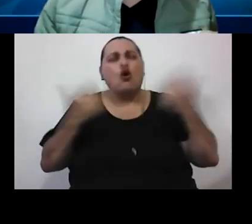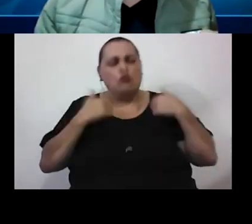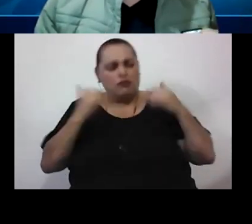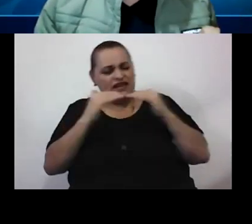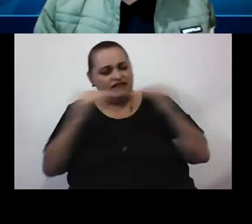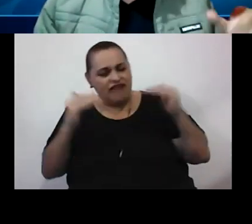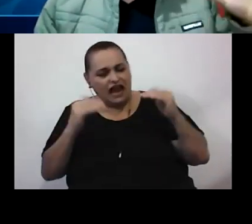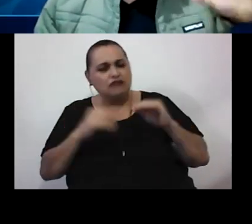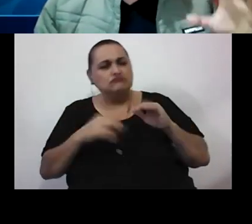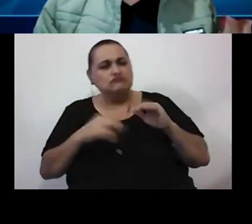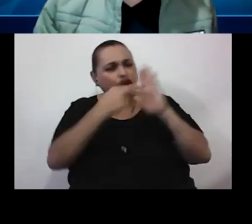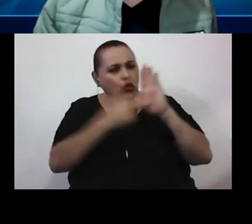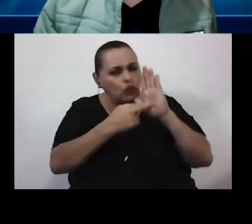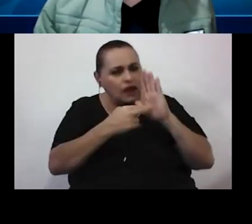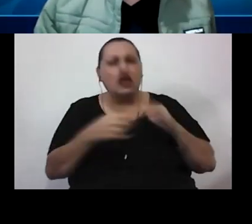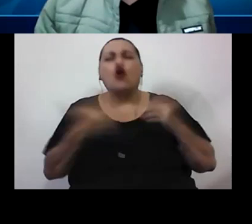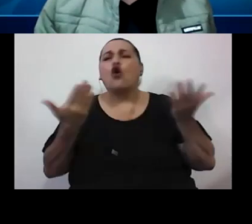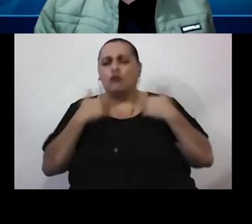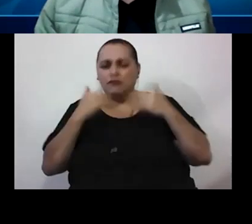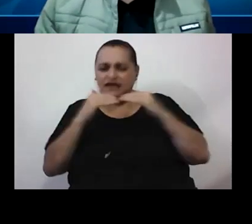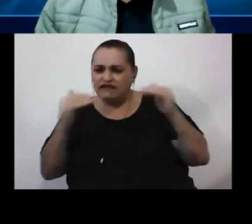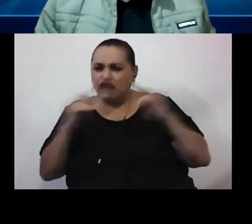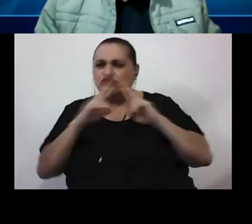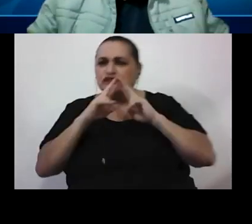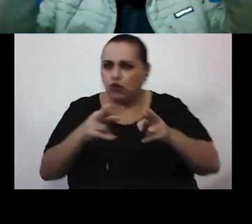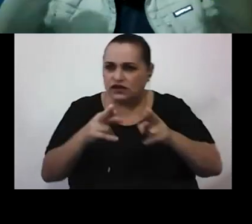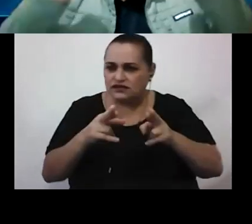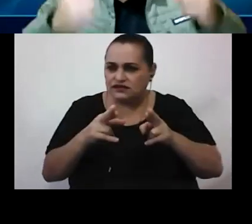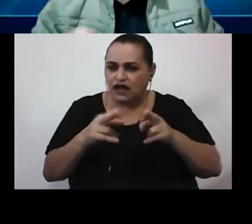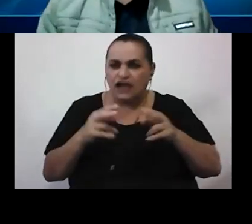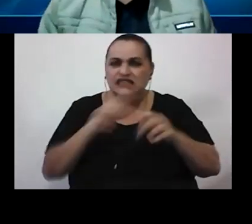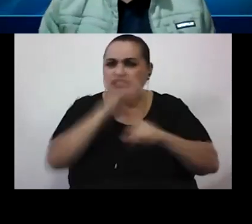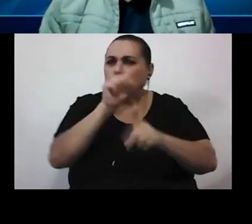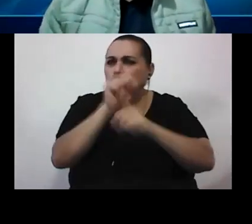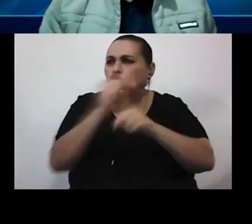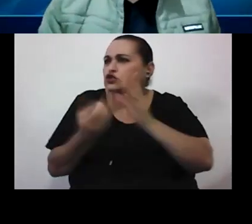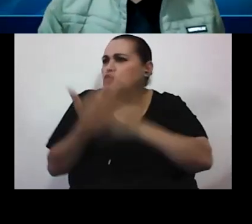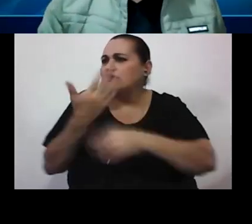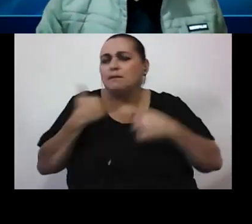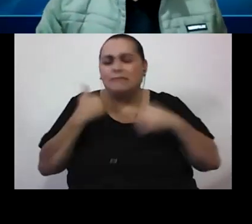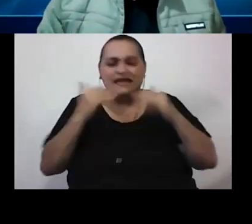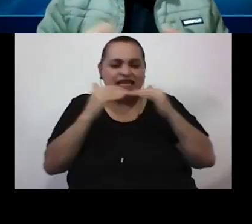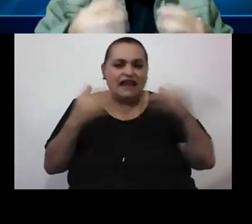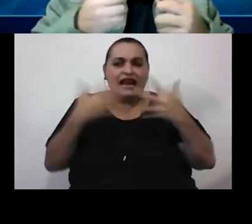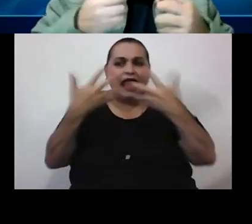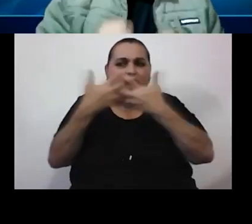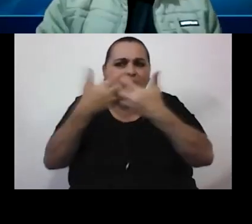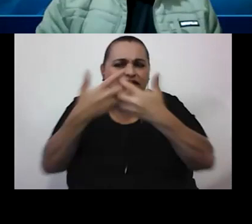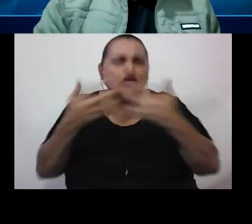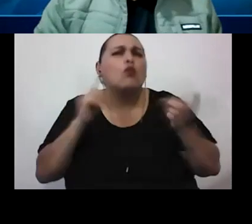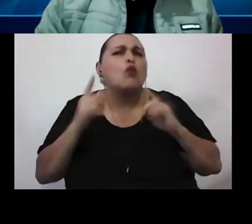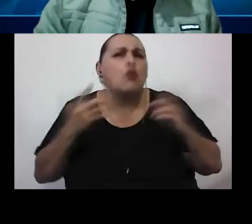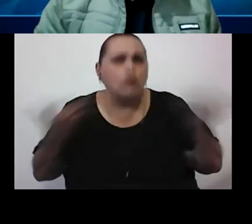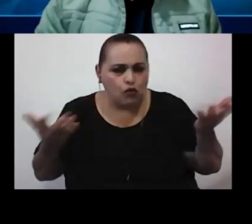regularidad? ¿Cómo es mi nivel de respuesta a situaciones nuevas? ¿Cómo es mi nivel de adaptabilidad? ¿Cómo es mi